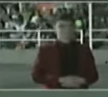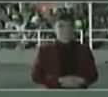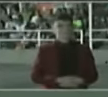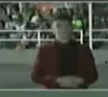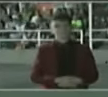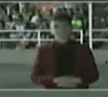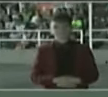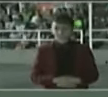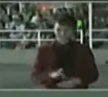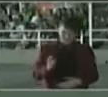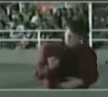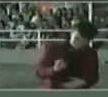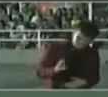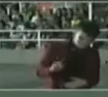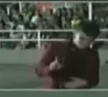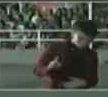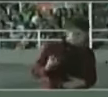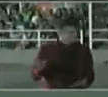Algo está pasando.